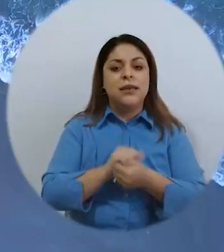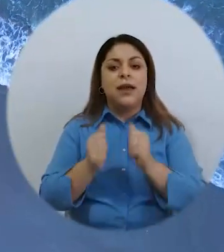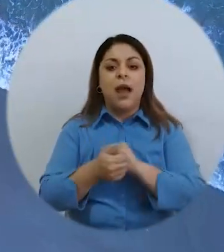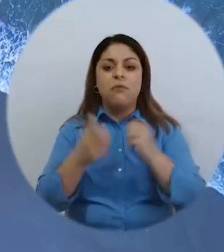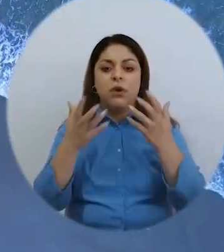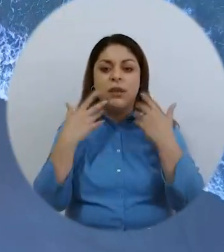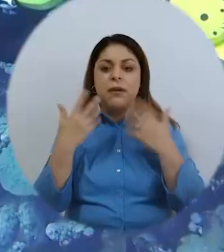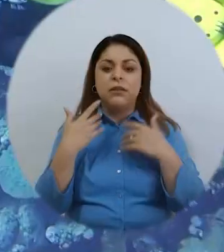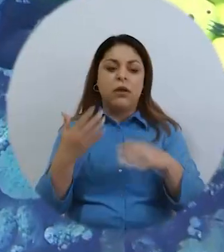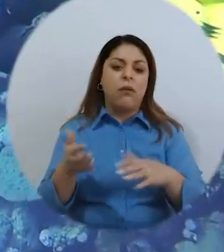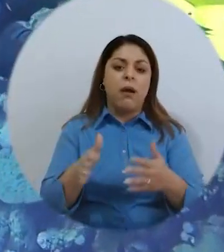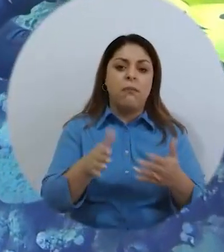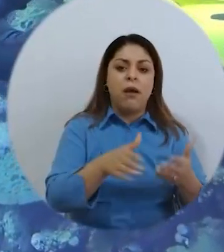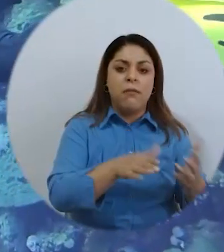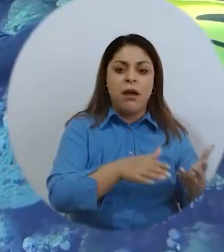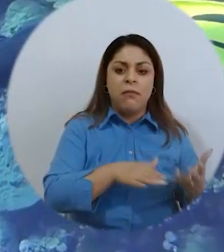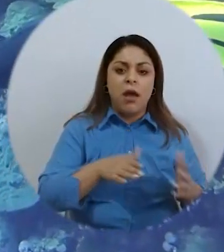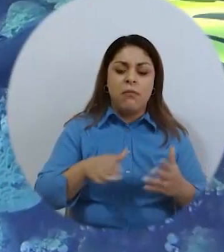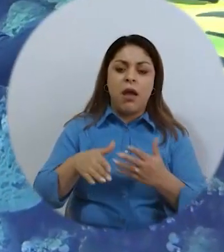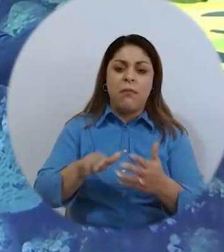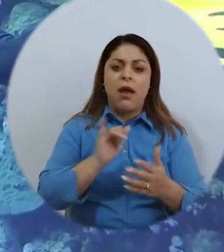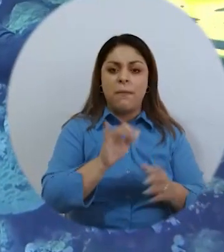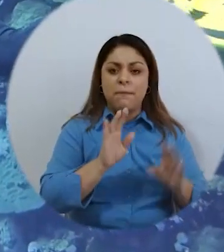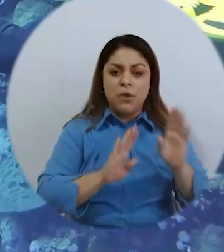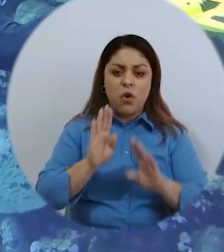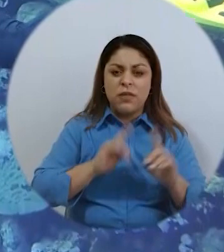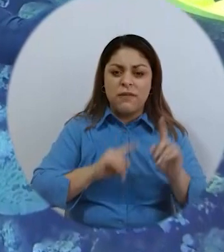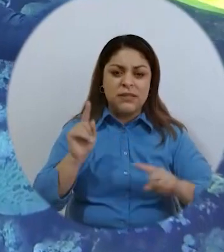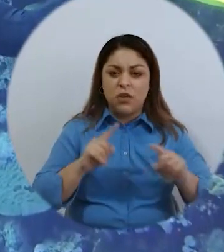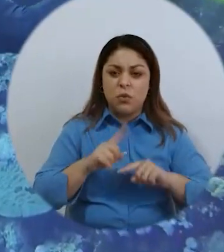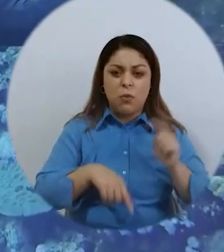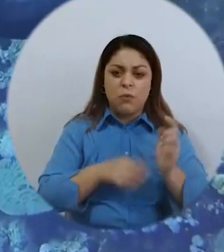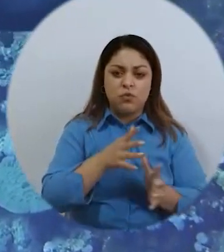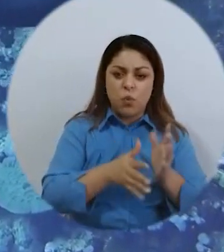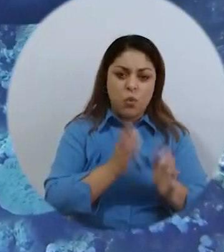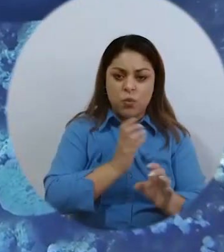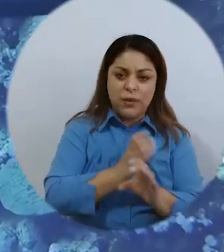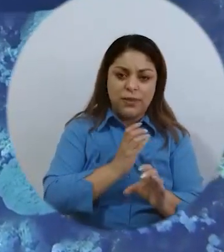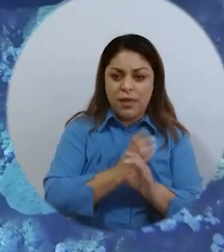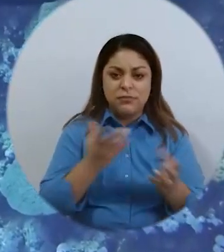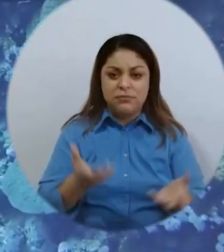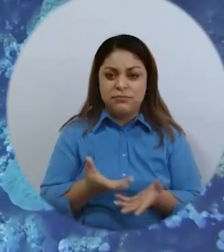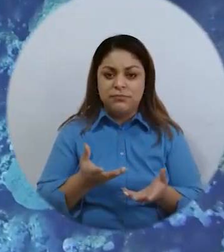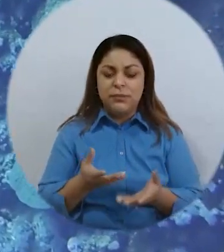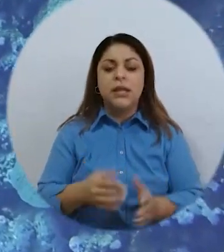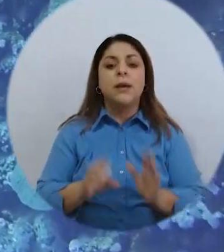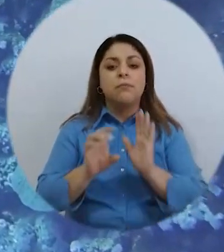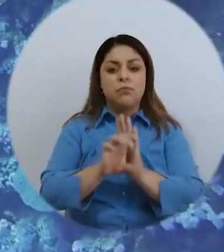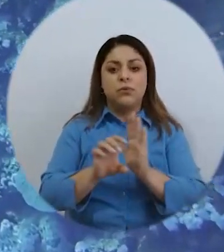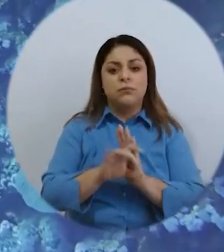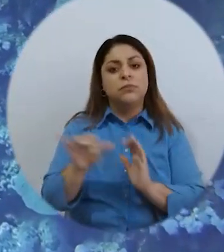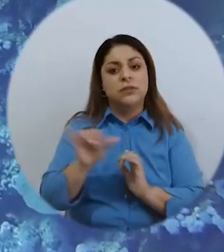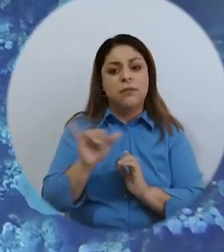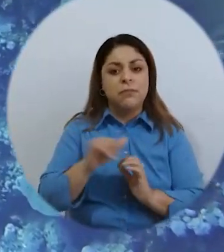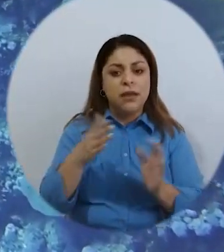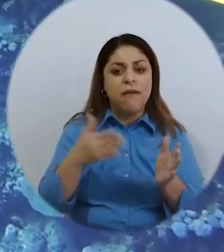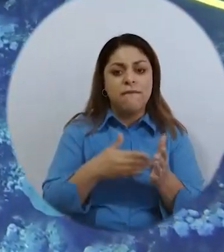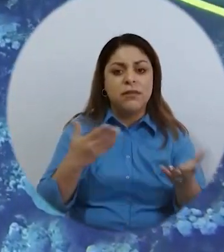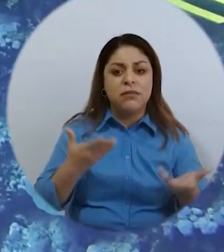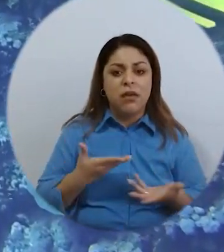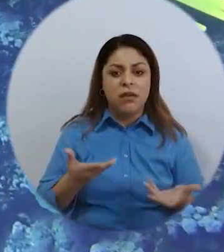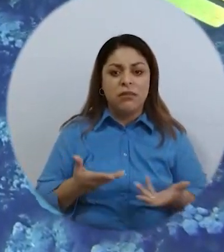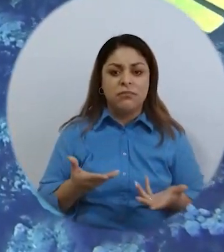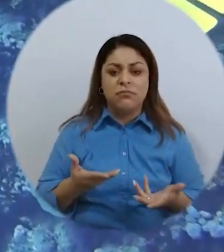cambio climático está arrasando con esa biodiversidad y no nos está permitiendo conservarla. Por ejemplo, esto también